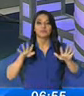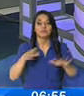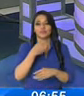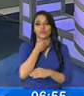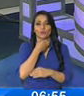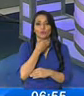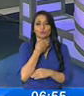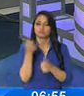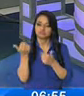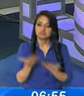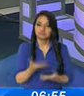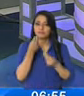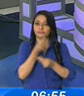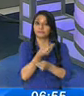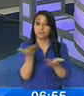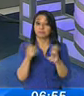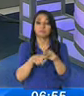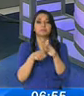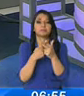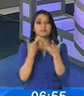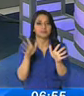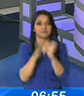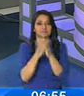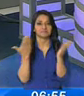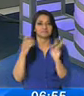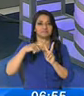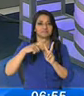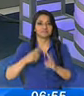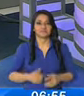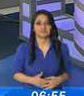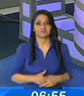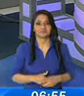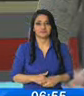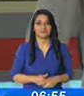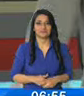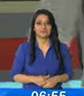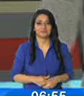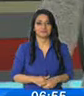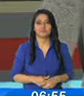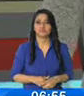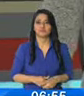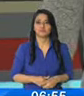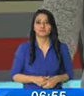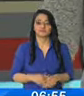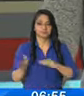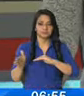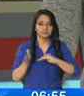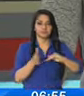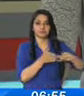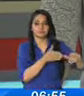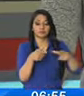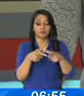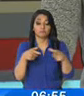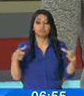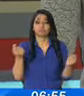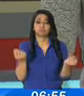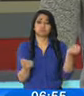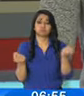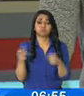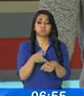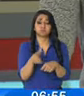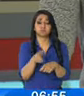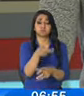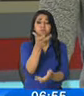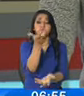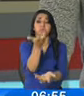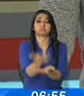la información empezamos de inmediato el comercio TV y les contamos un tráiler se volcó en El Paso elevado